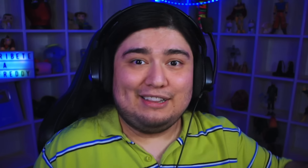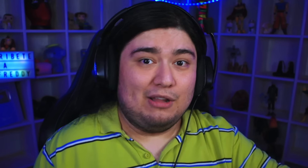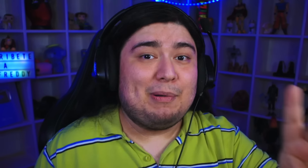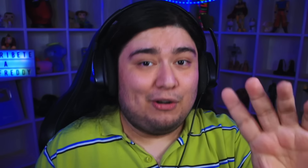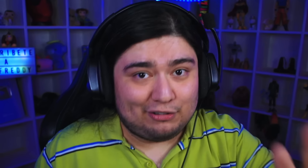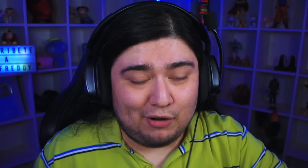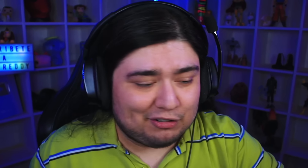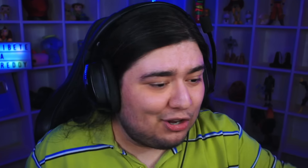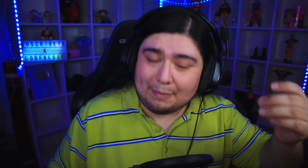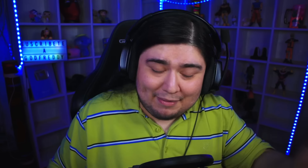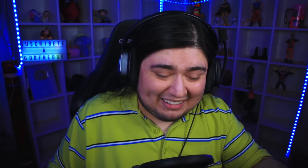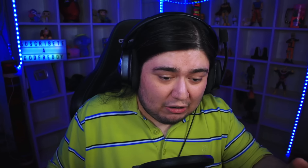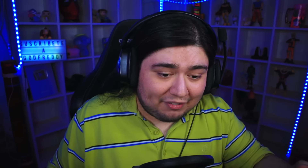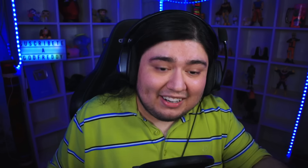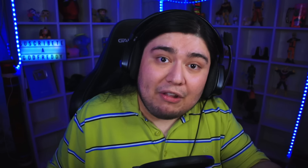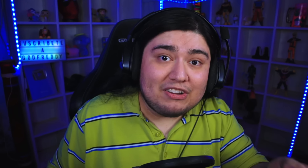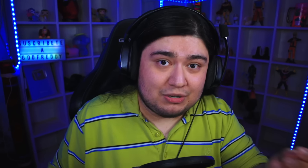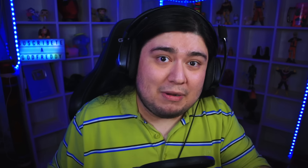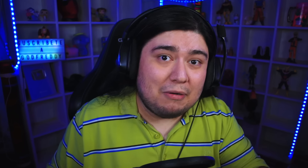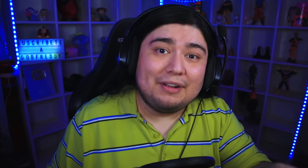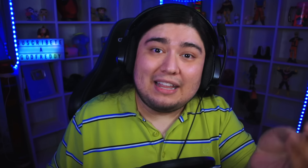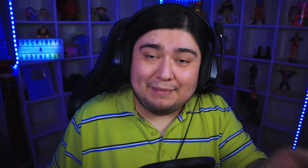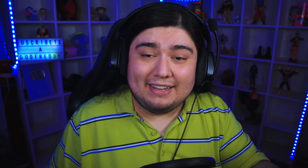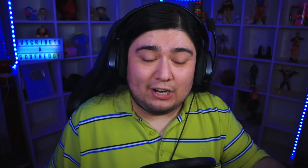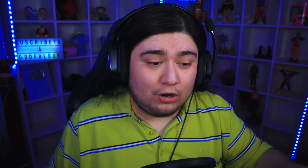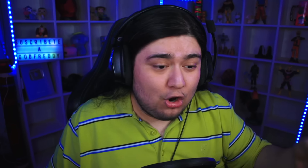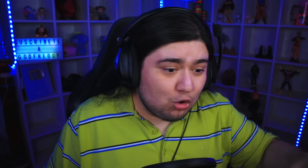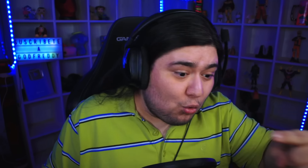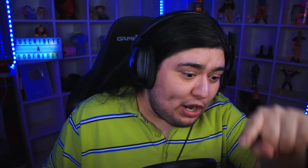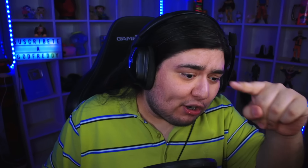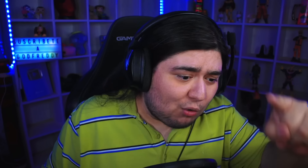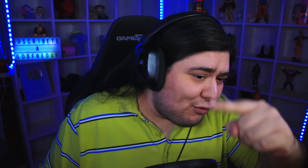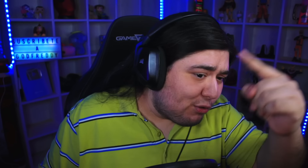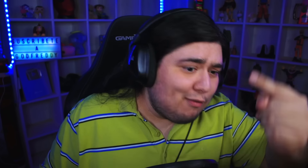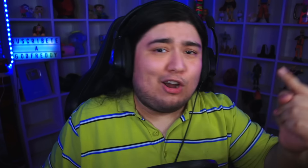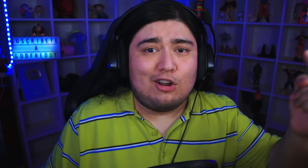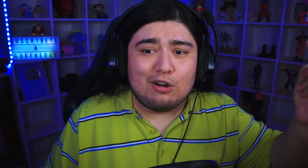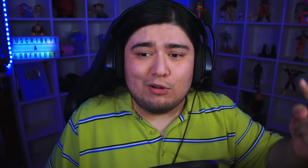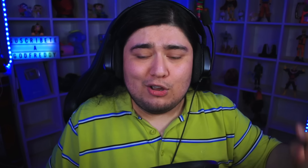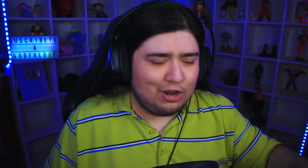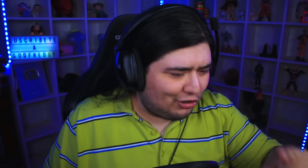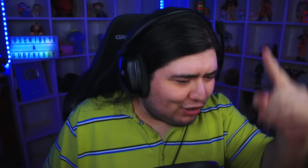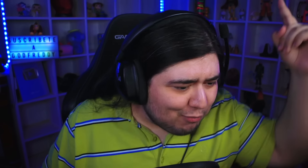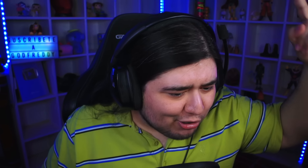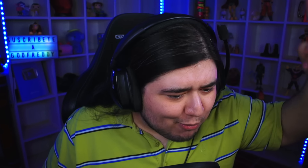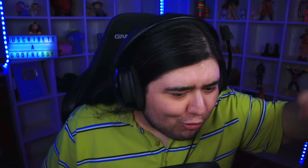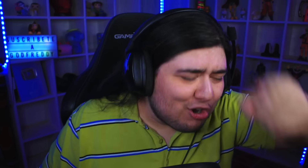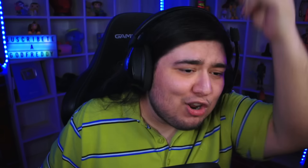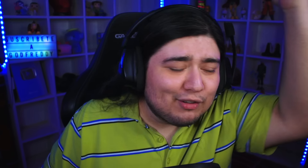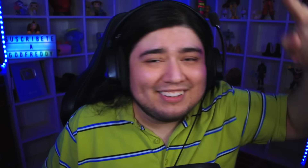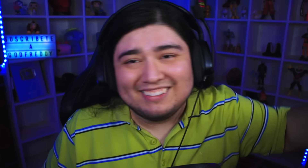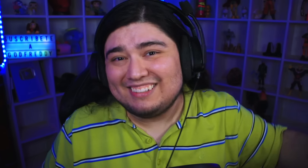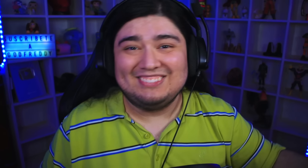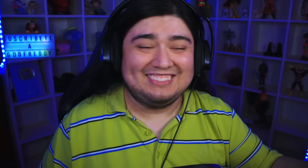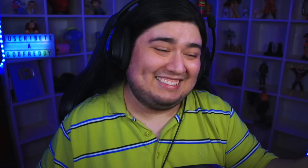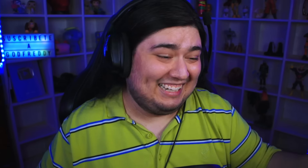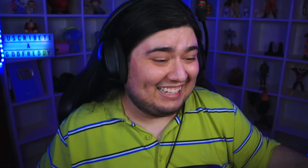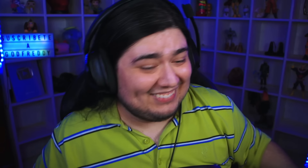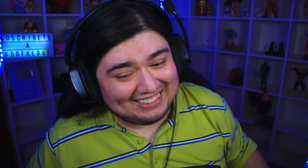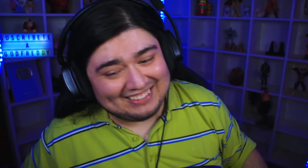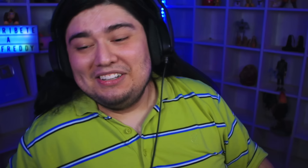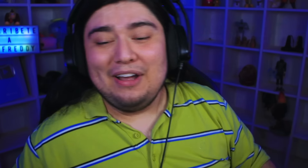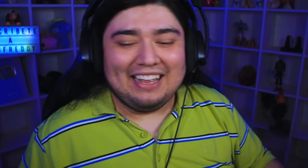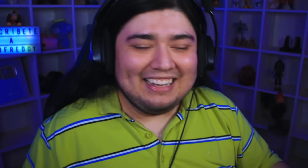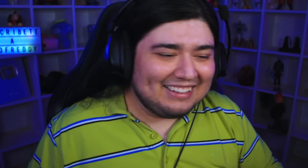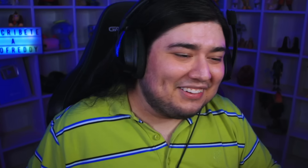México. No, pero no solo eso. A mí me salieron los de Claudia Sheinbaum, güey. También me dijeron, no, la Claudia no debe ganar, güey. Saquemos a Morena. Como